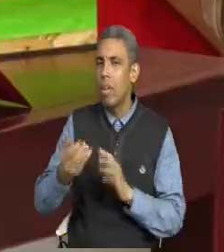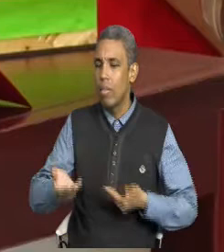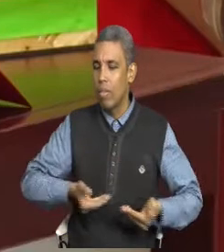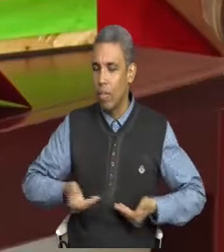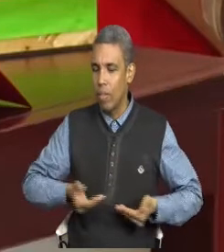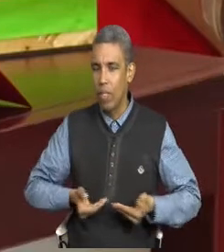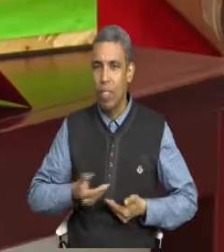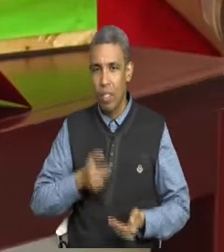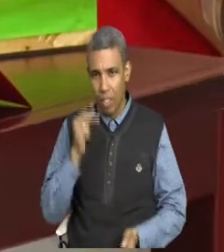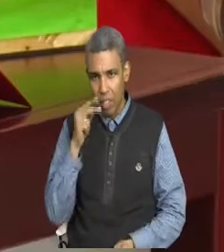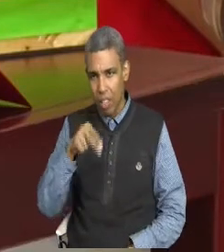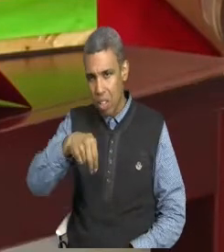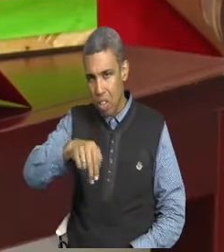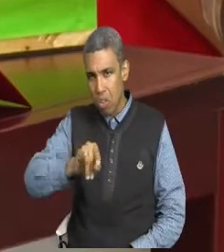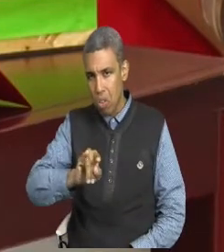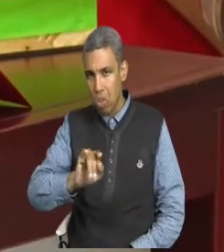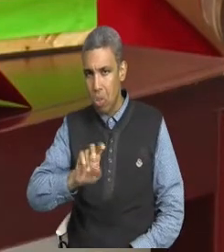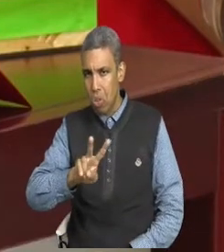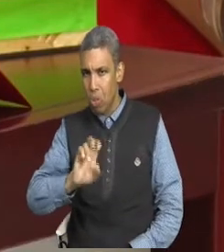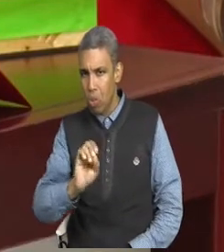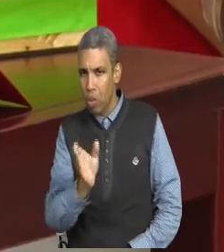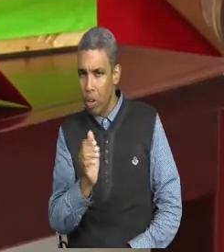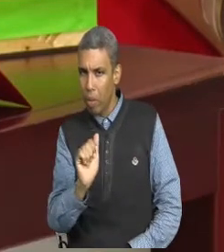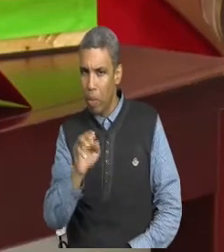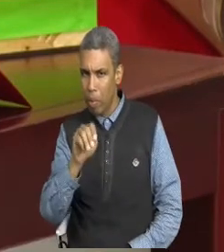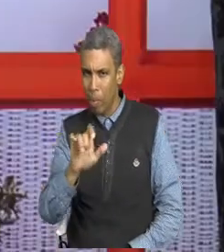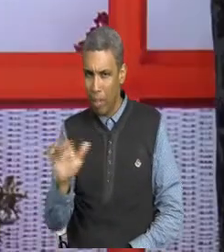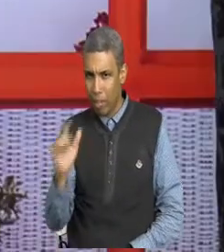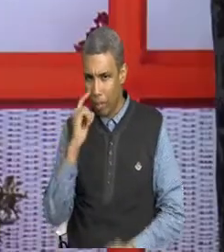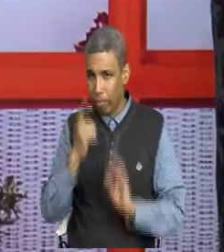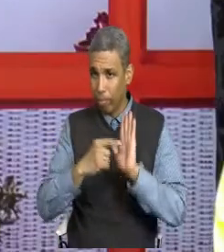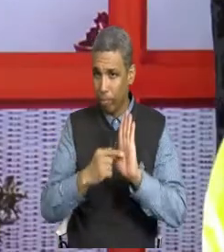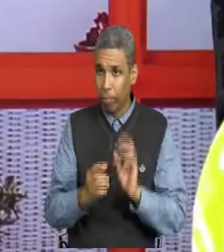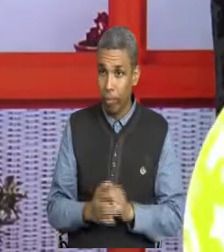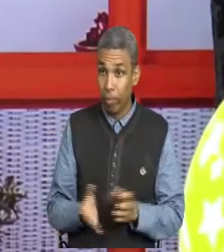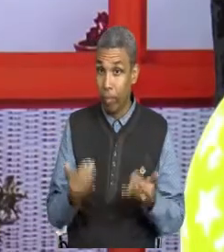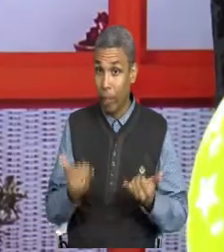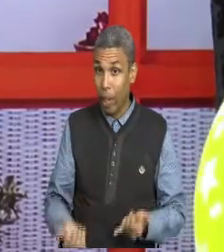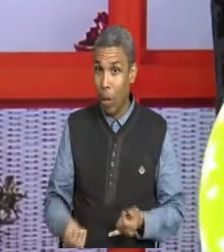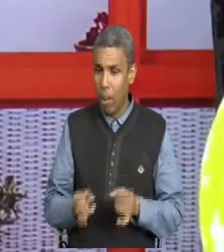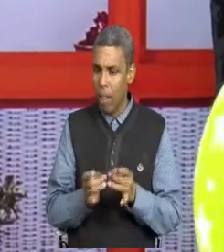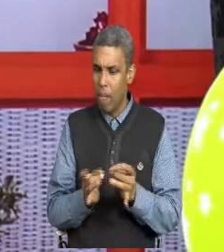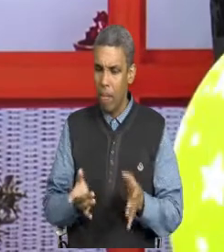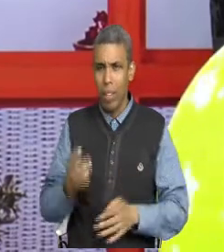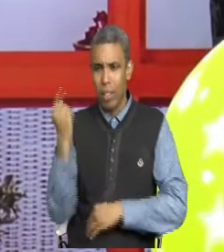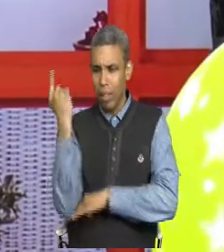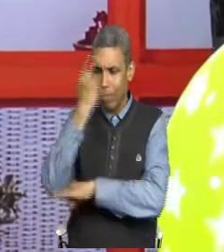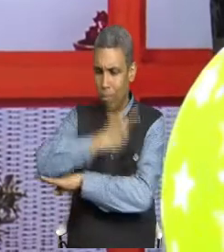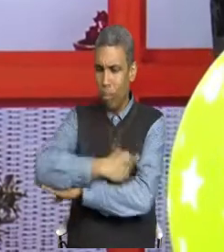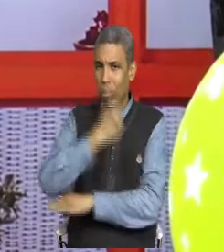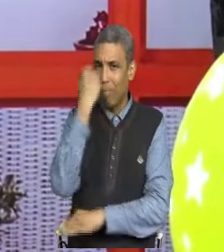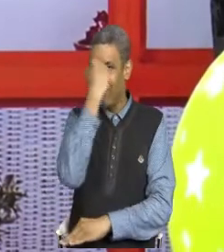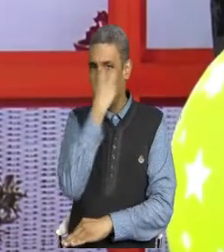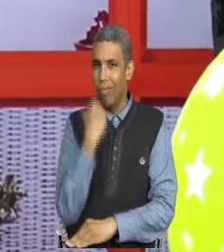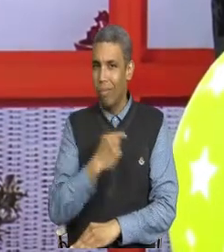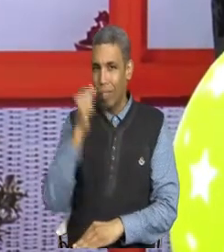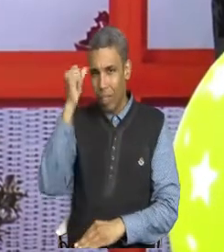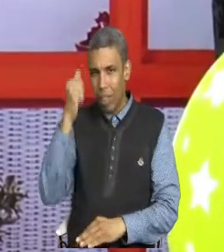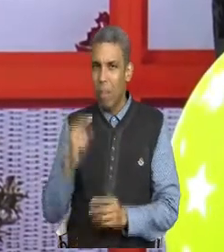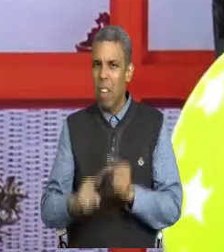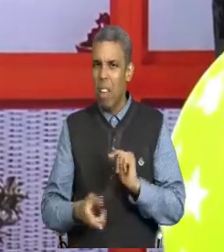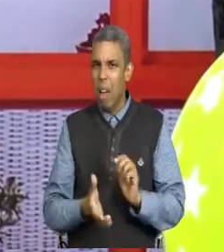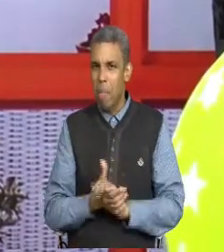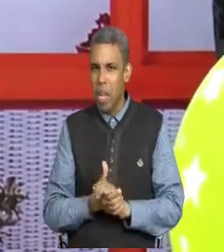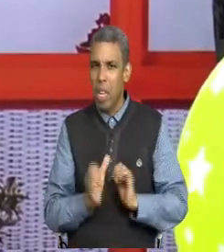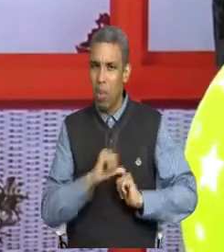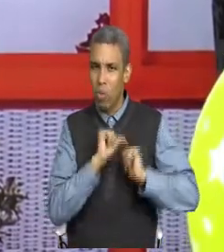esta reinvención, Andrea. Bueno, sí, para esta fecha que se acerca, Amor y Amistad, nos propusimos reinventar la